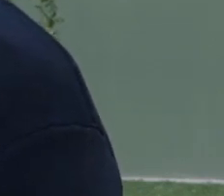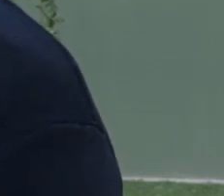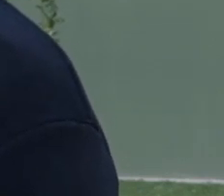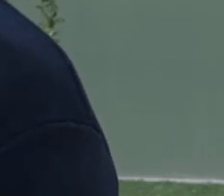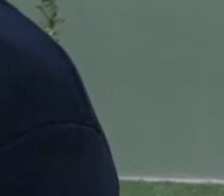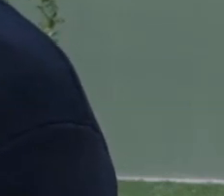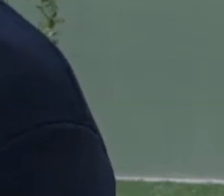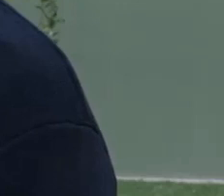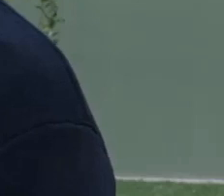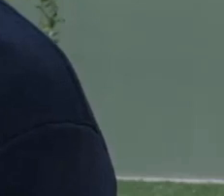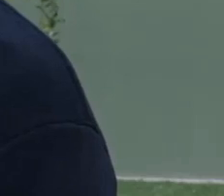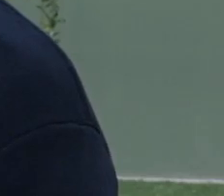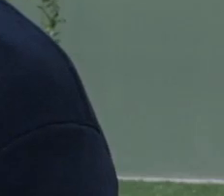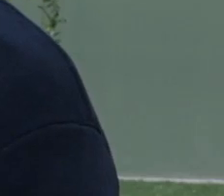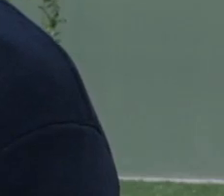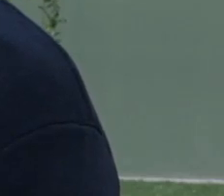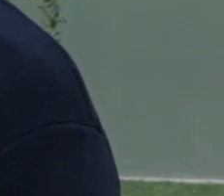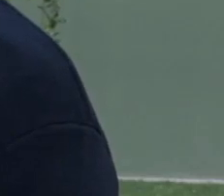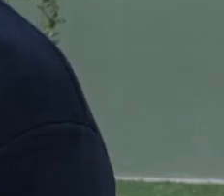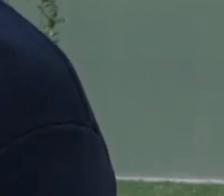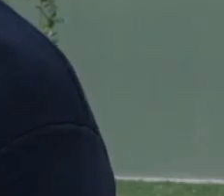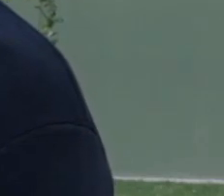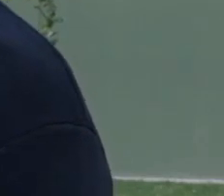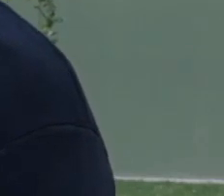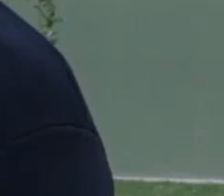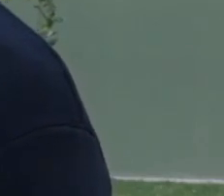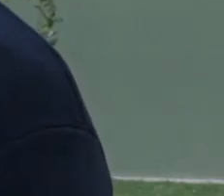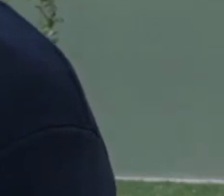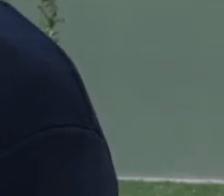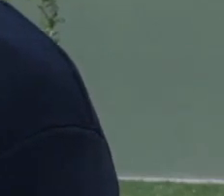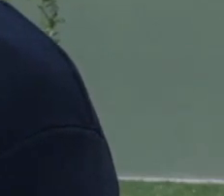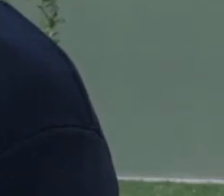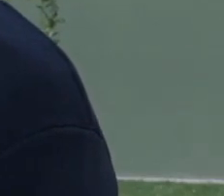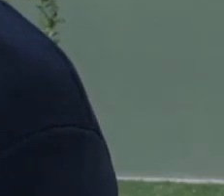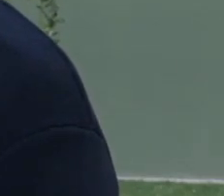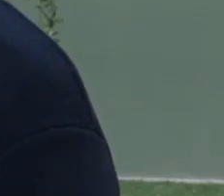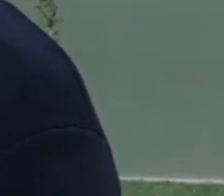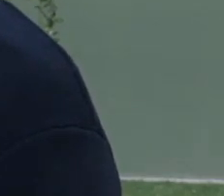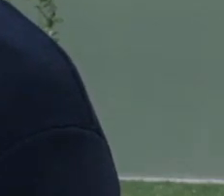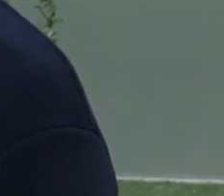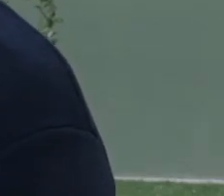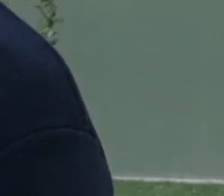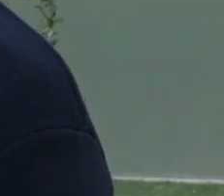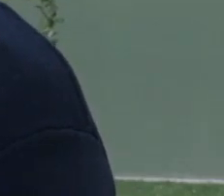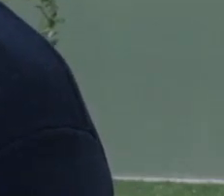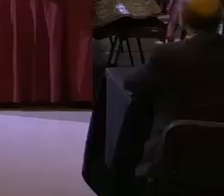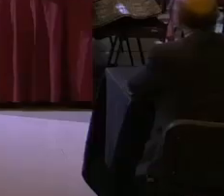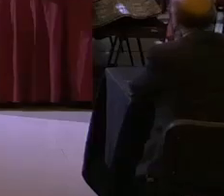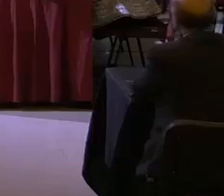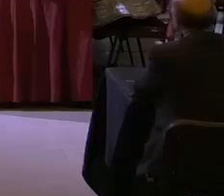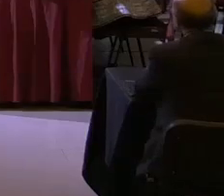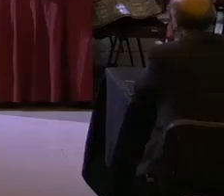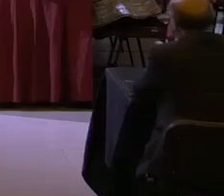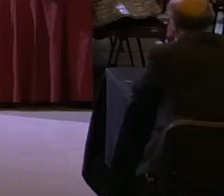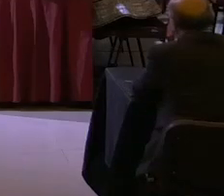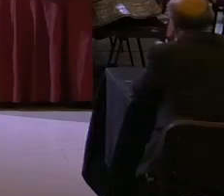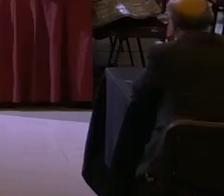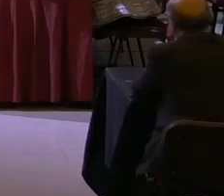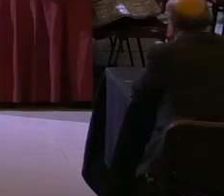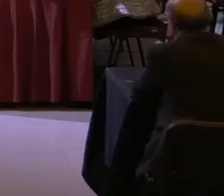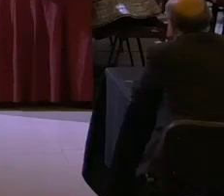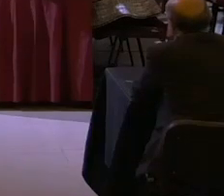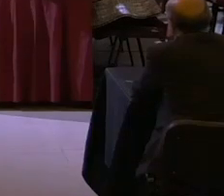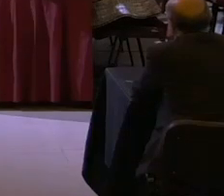las diferentes programas y políticas vinculados con los objetivos de inclusión, calidad, equidad en nuestros